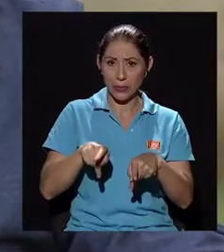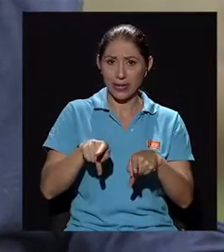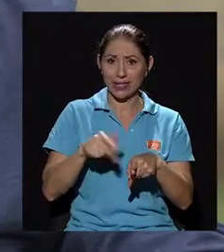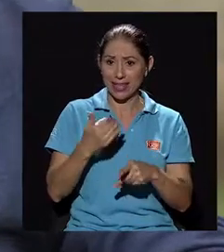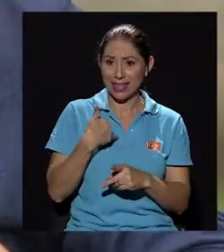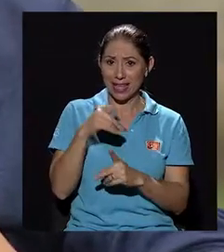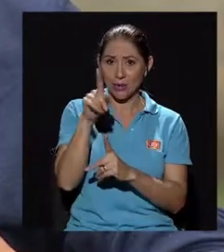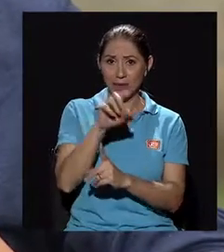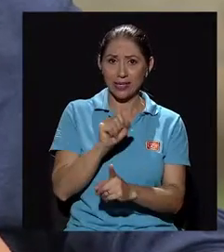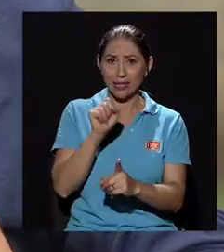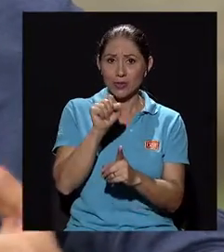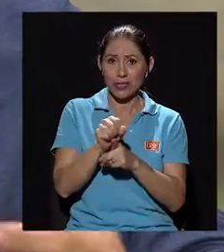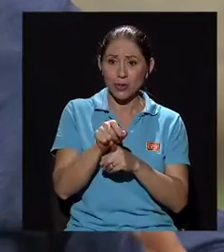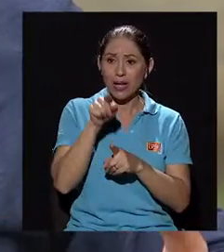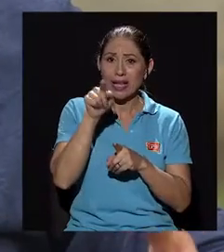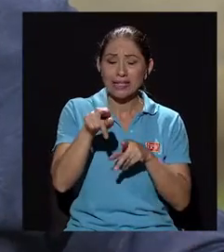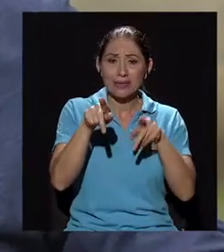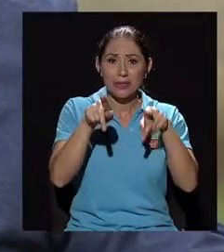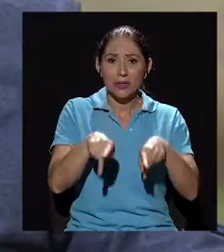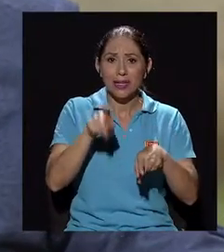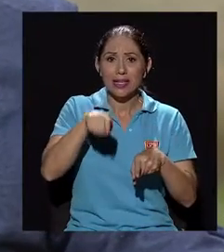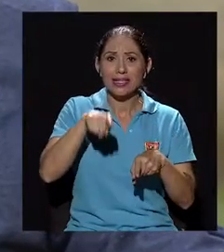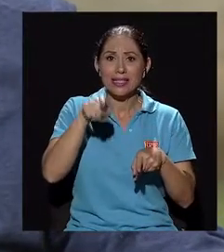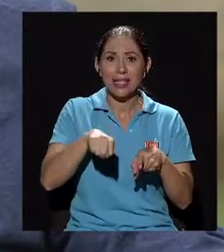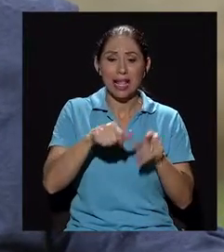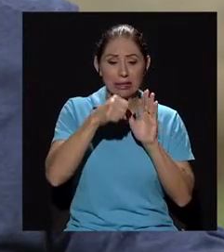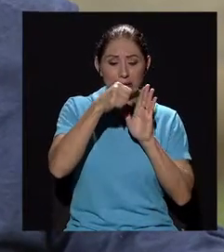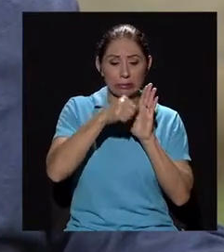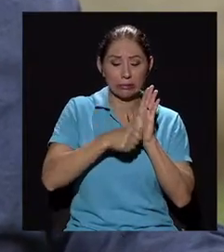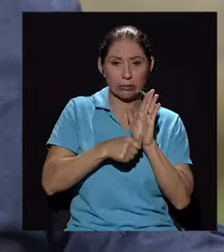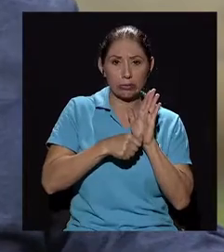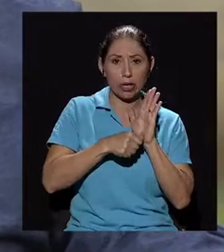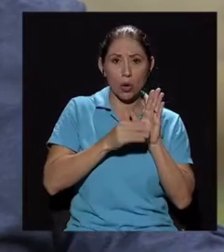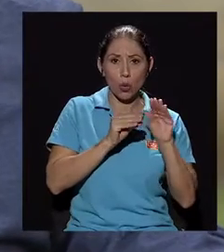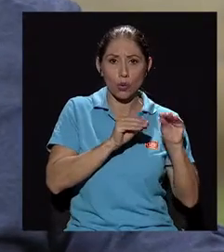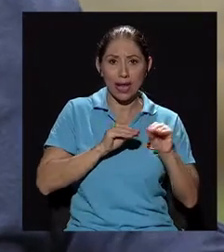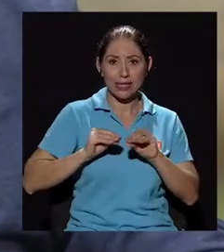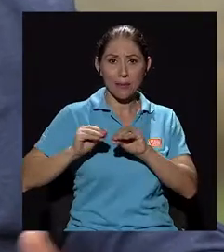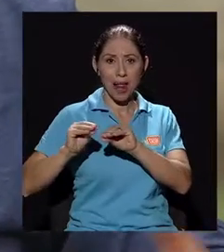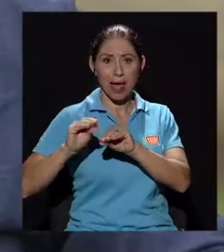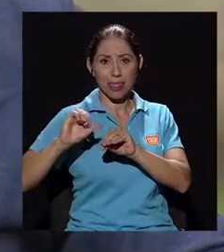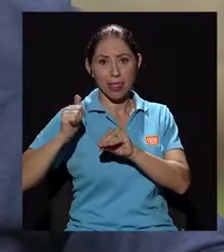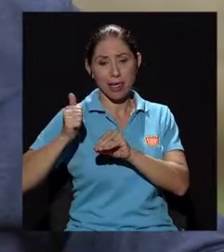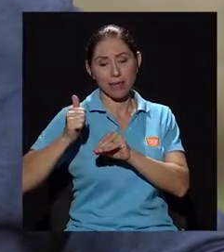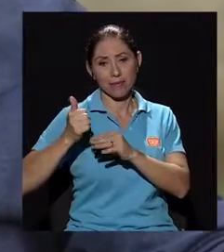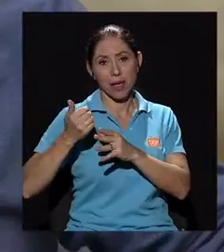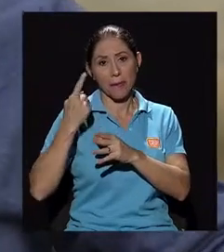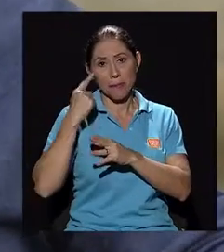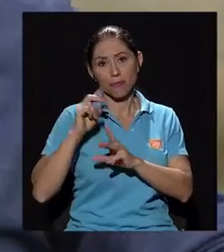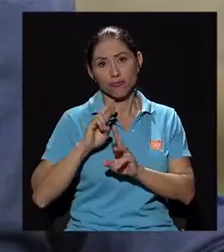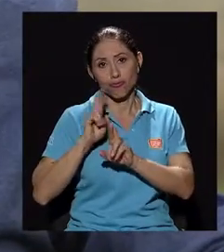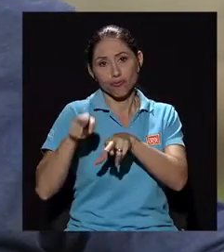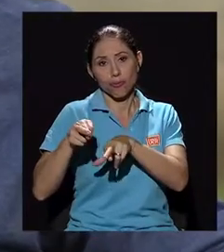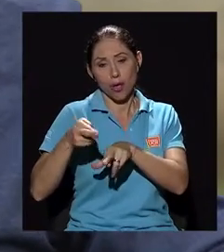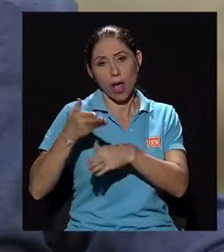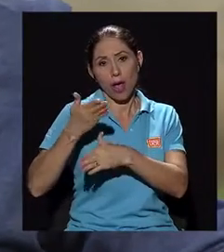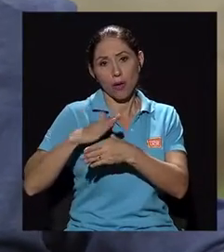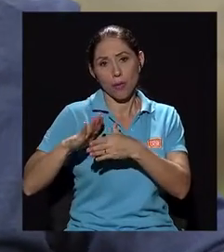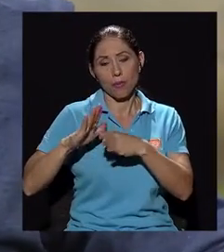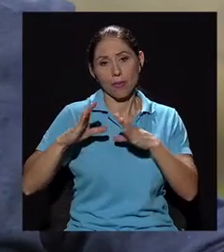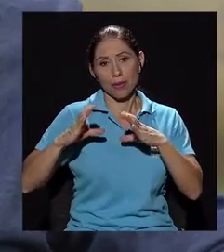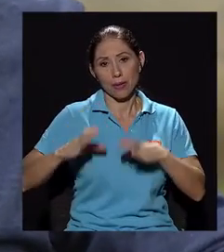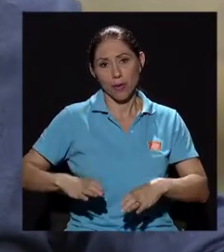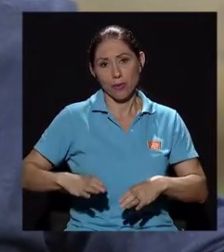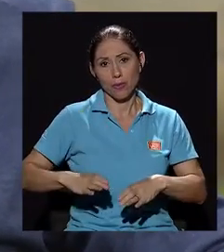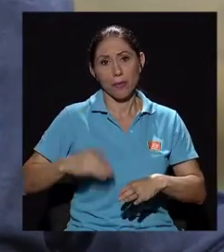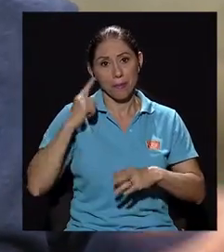necesitando de un trasplante para poder seguir viviendo. Sin embargo, este asunto se redimensiona muchas veces cuando el problema